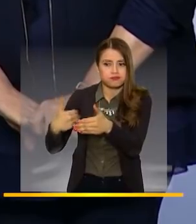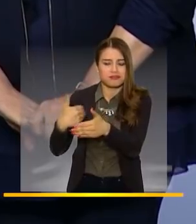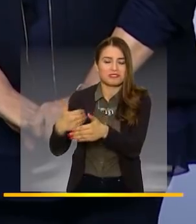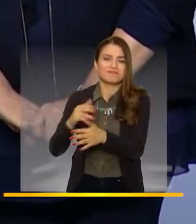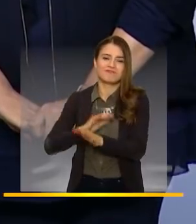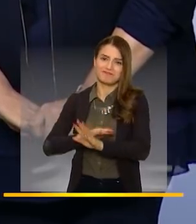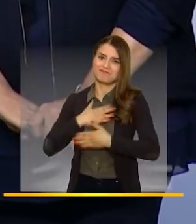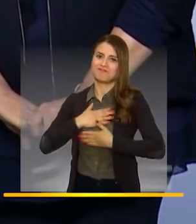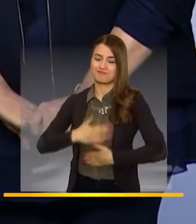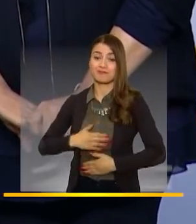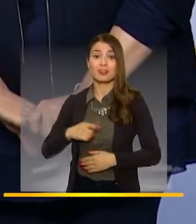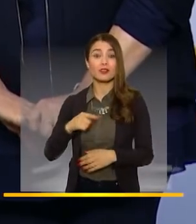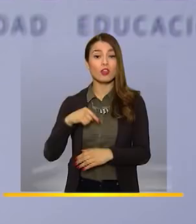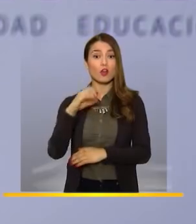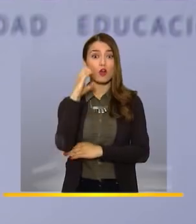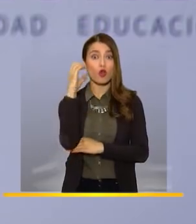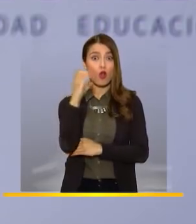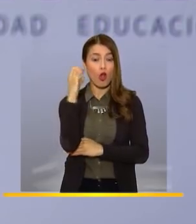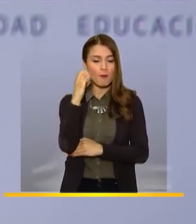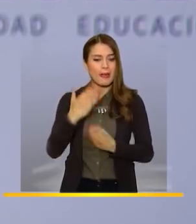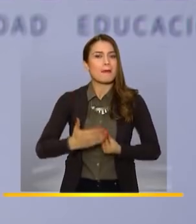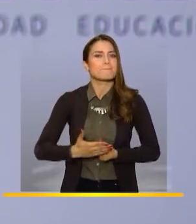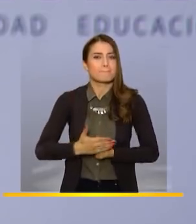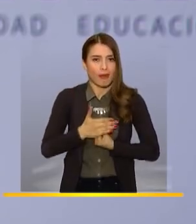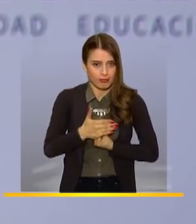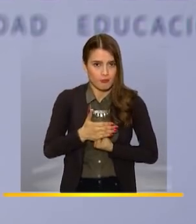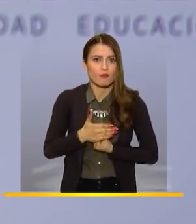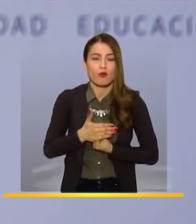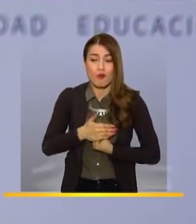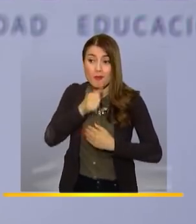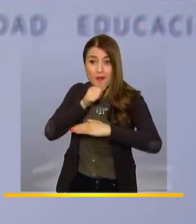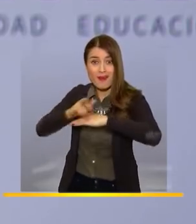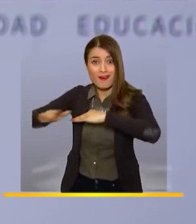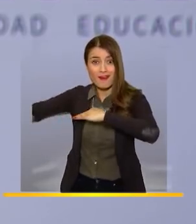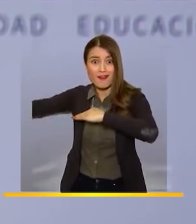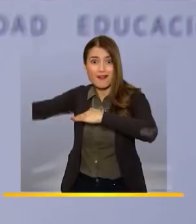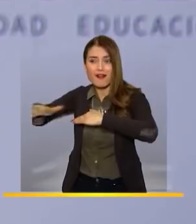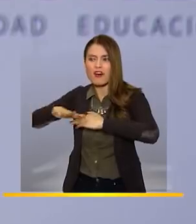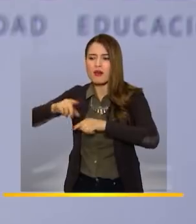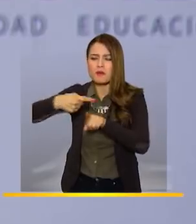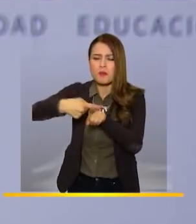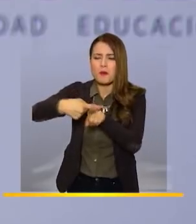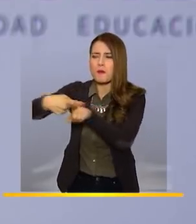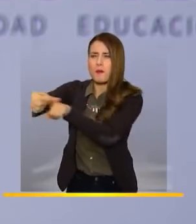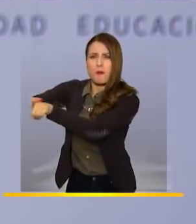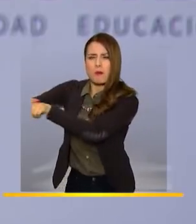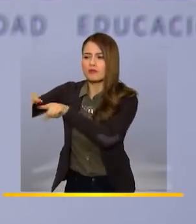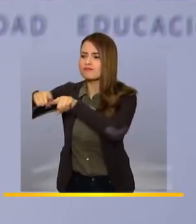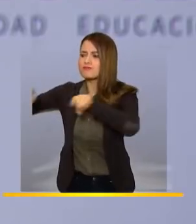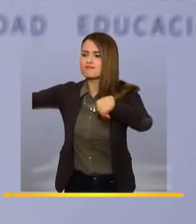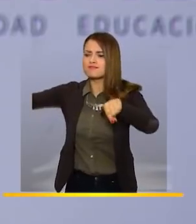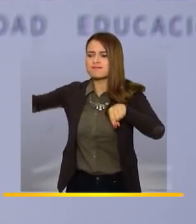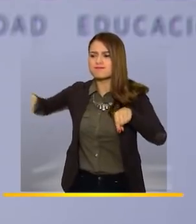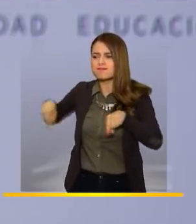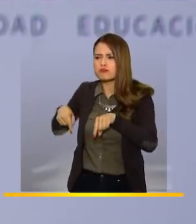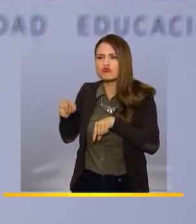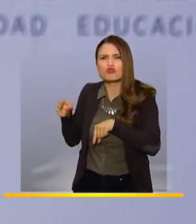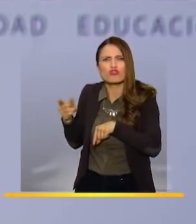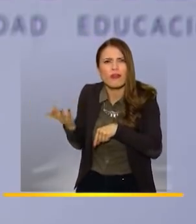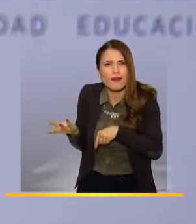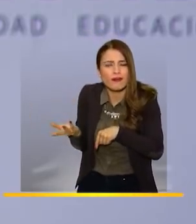su patrimonio con las coordenadas y con los estudios